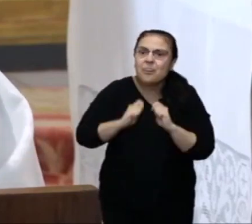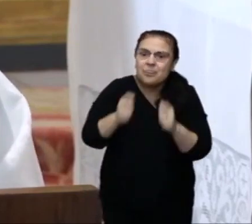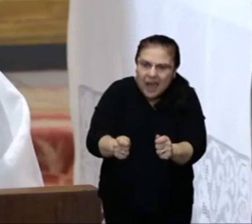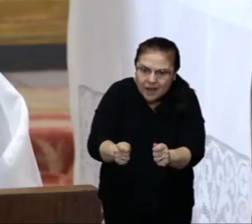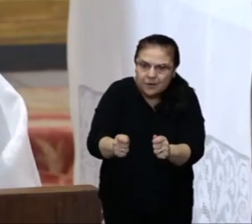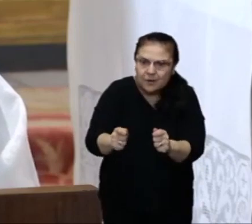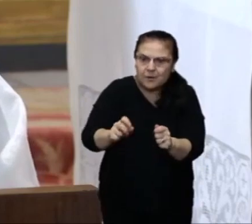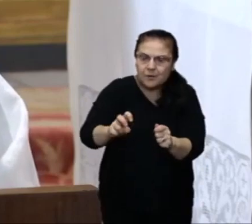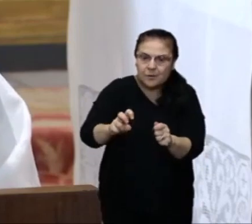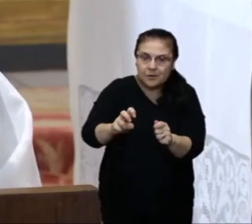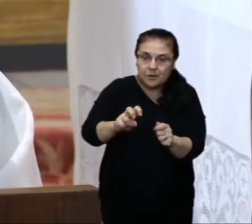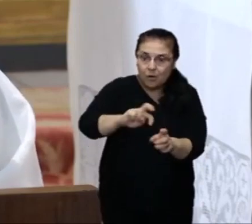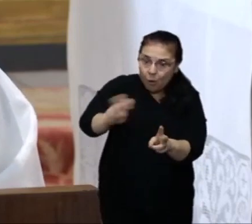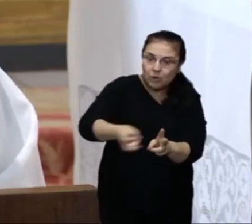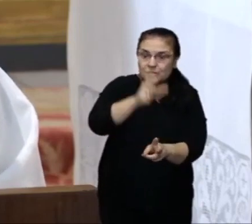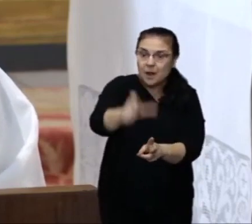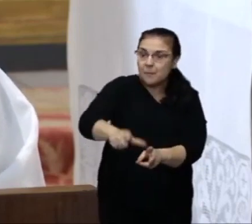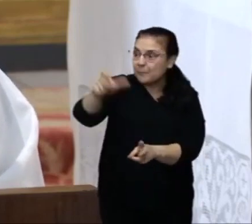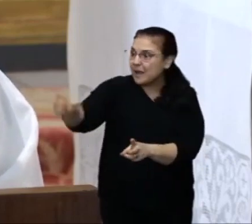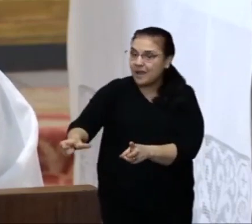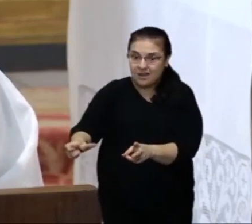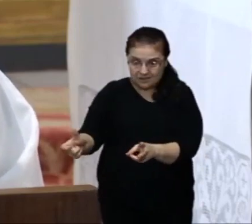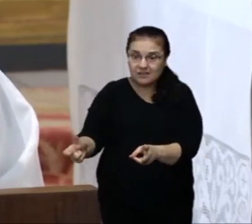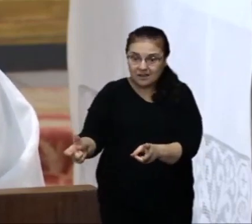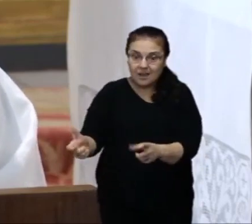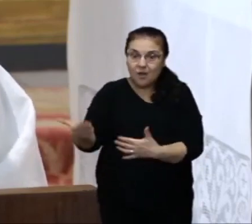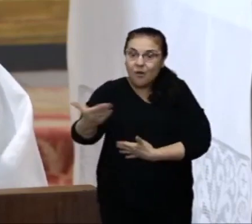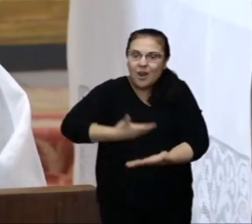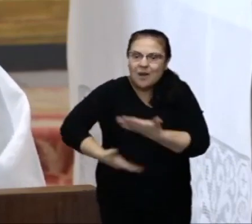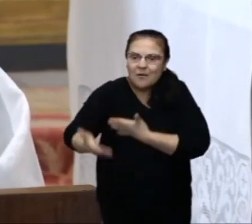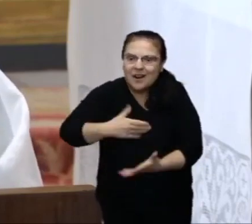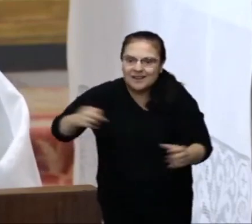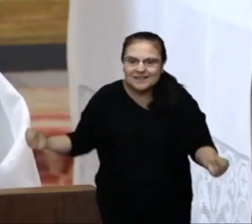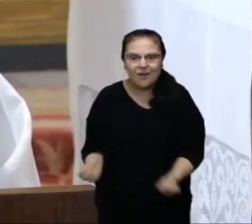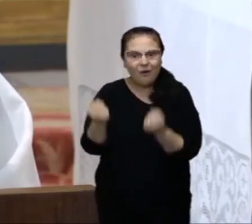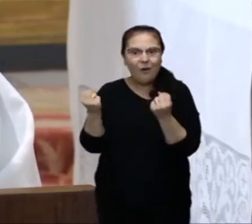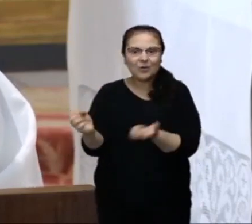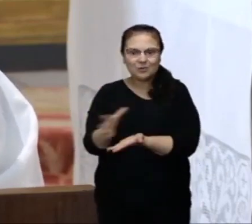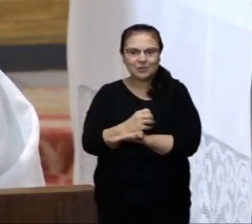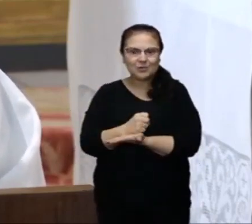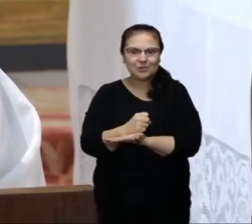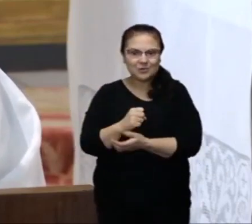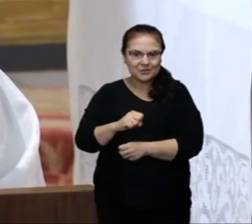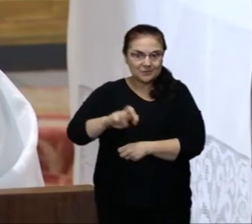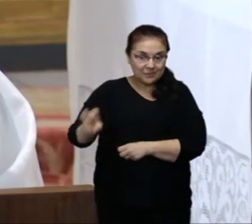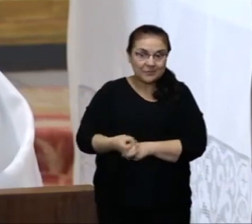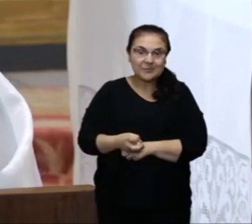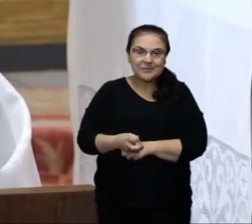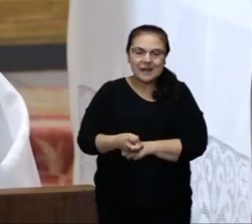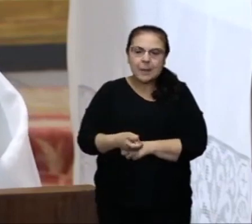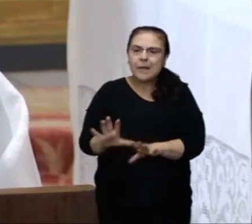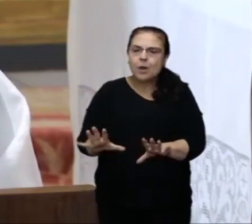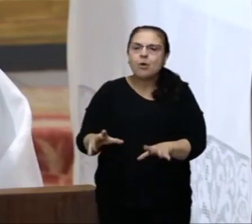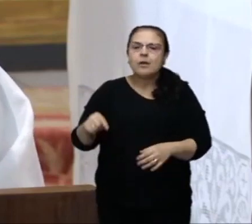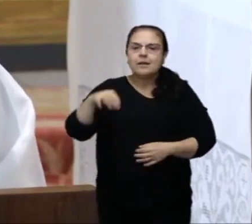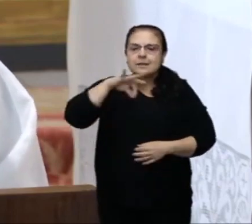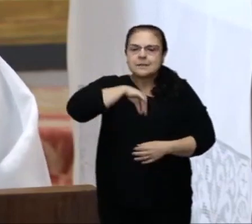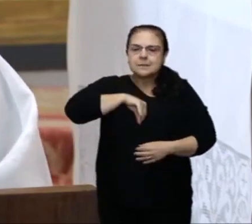demás? Pero antes de colaborar en la salvación de otros, tengo que dejar al Espíritu